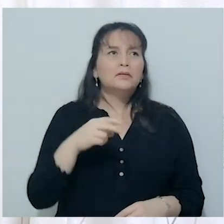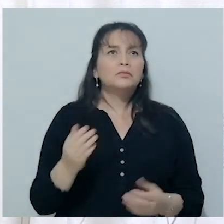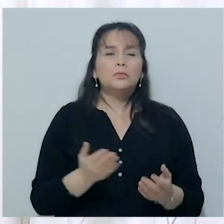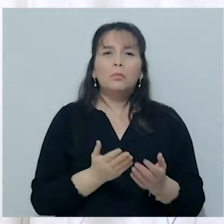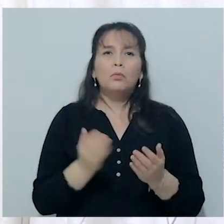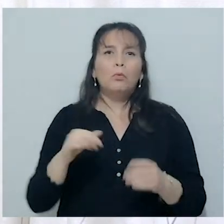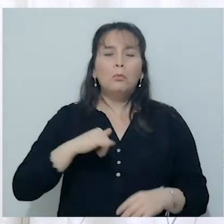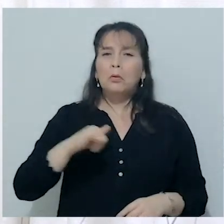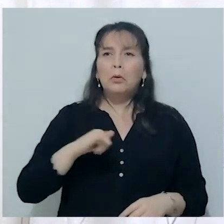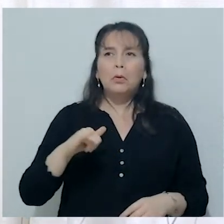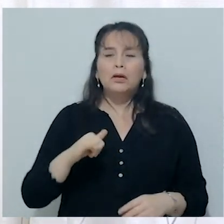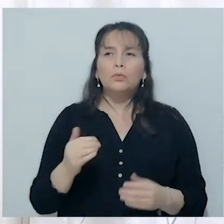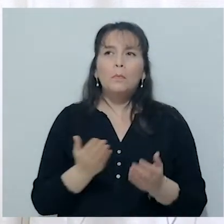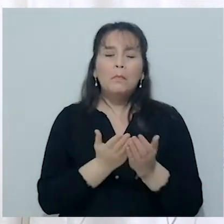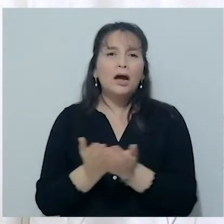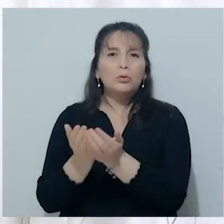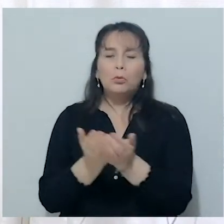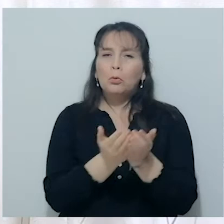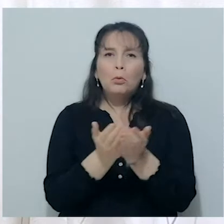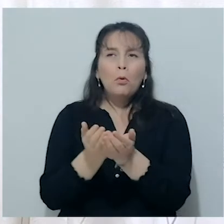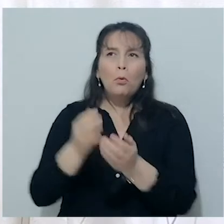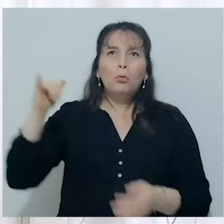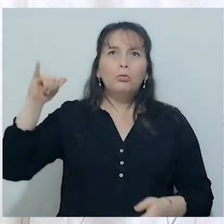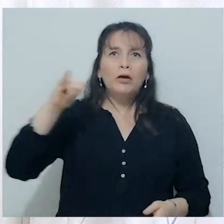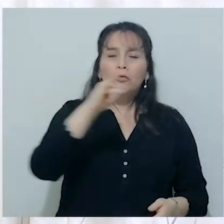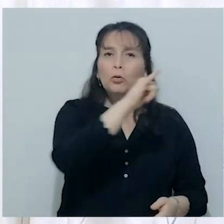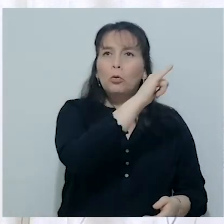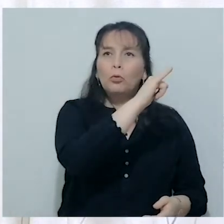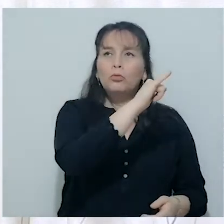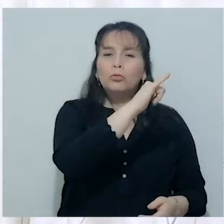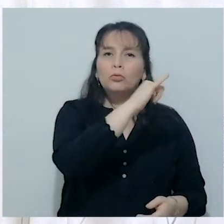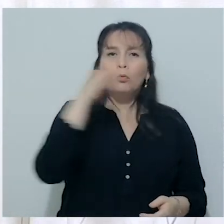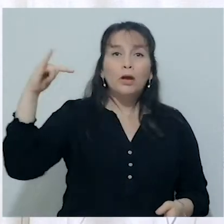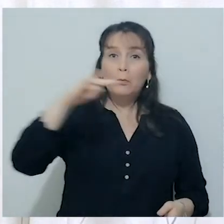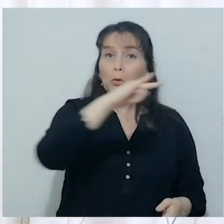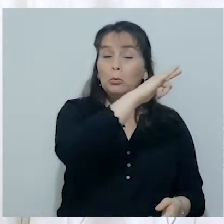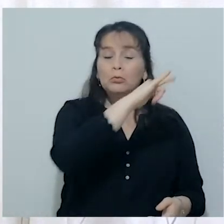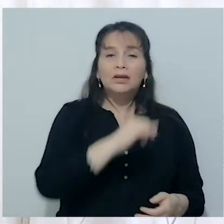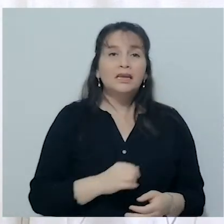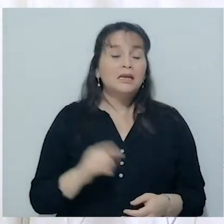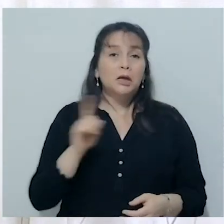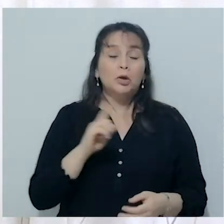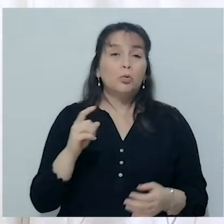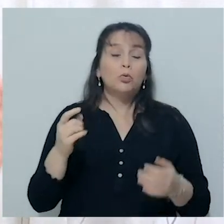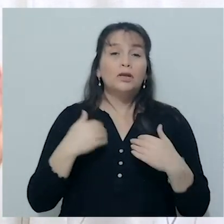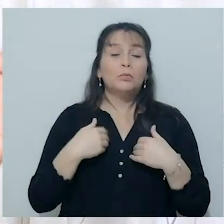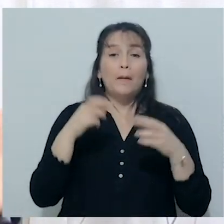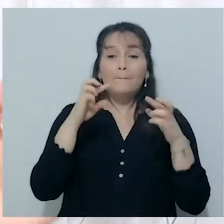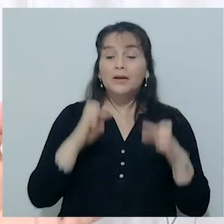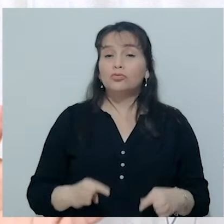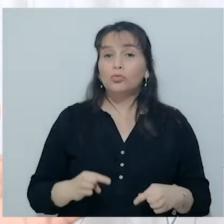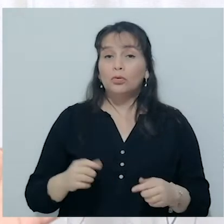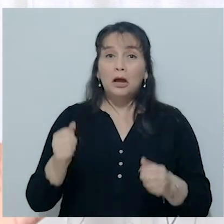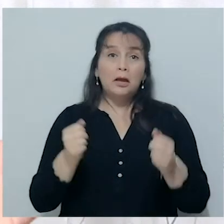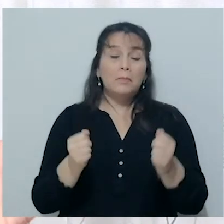andarás en la vida como un barco que no tiene un capitán. Es pretender despegar un avión sin un piloto que pueda llevar y